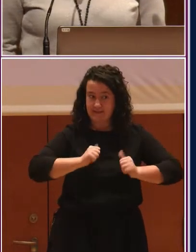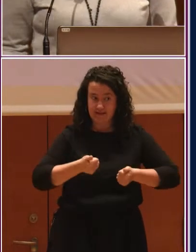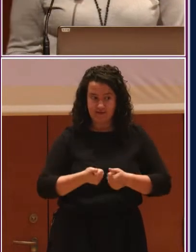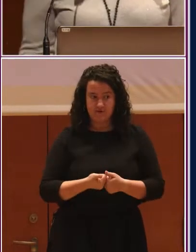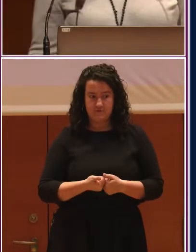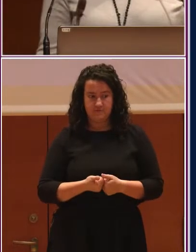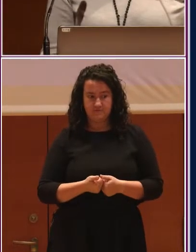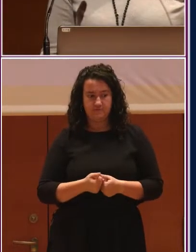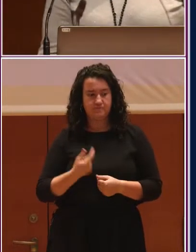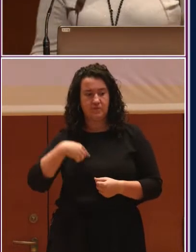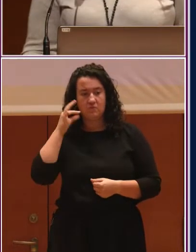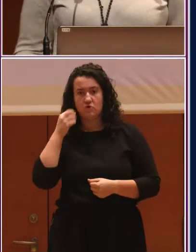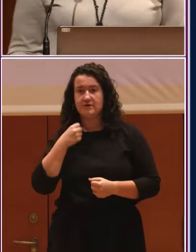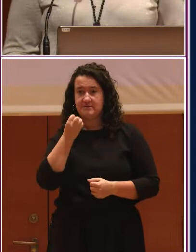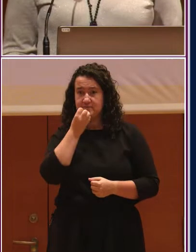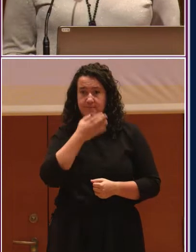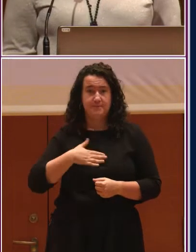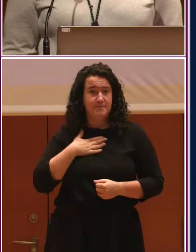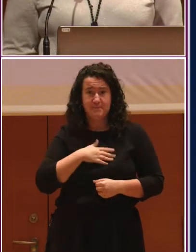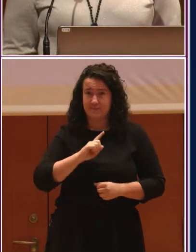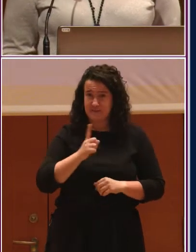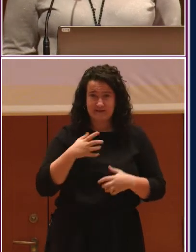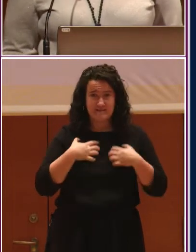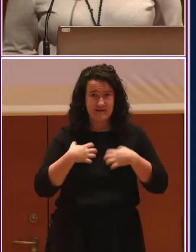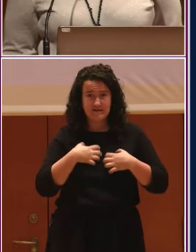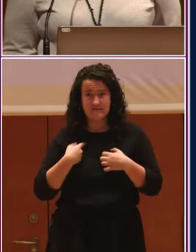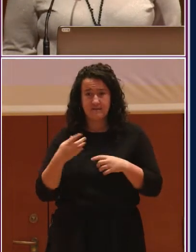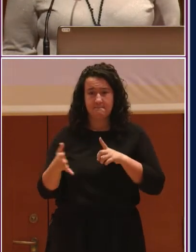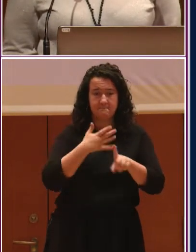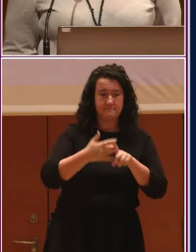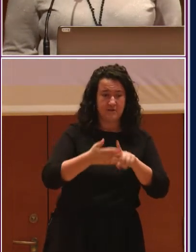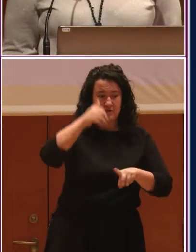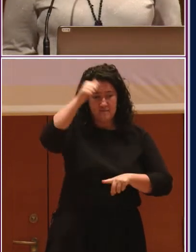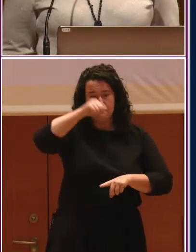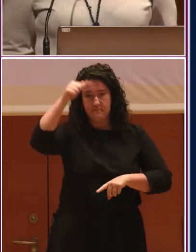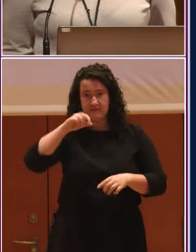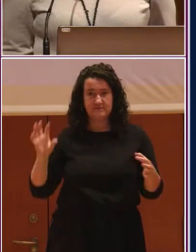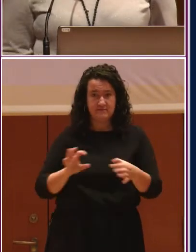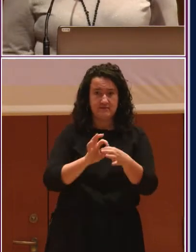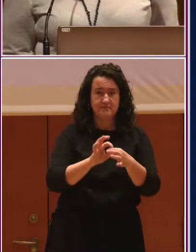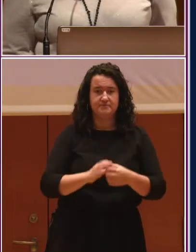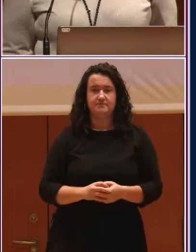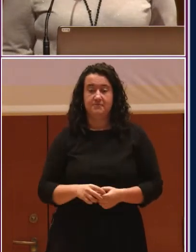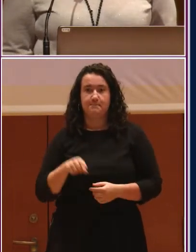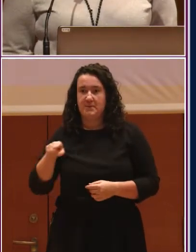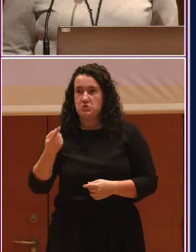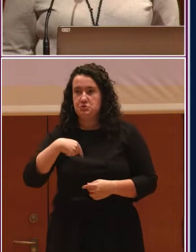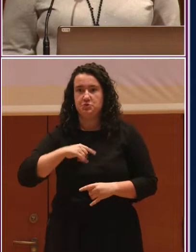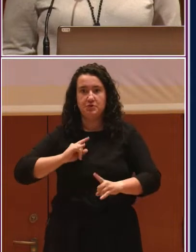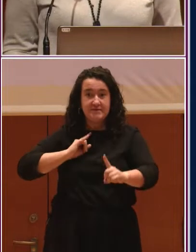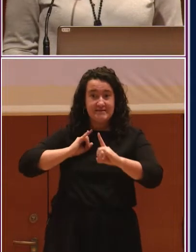además hay un malestar claro entre estas mujeres y este es el embrión del proyecto